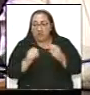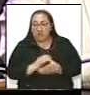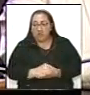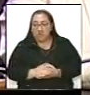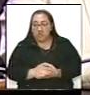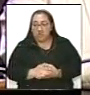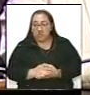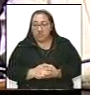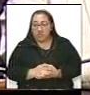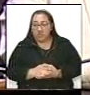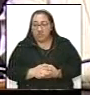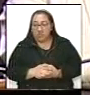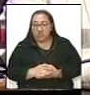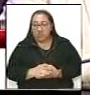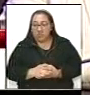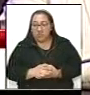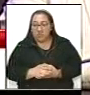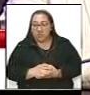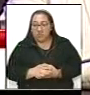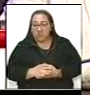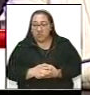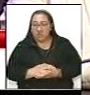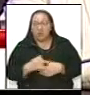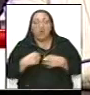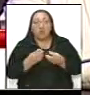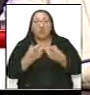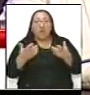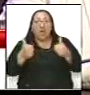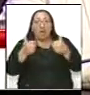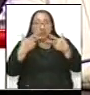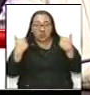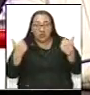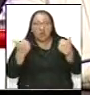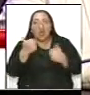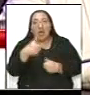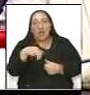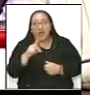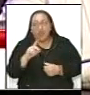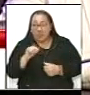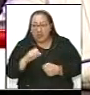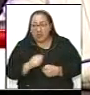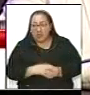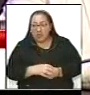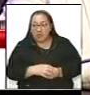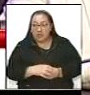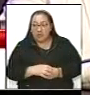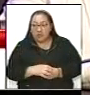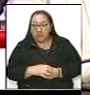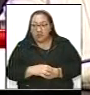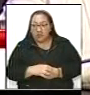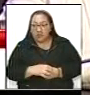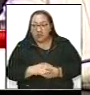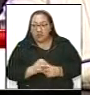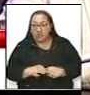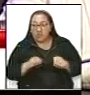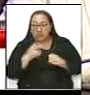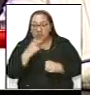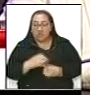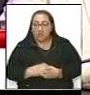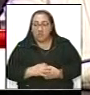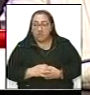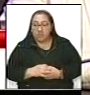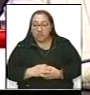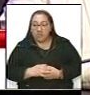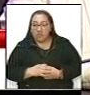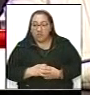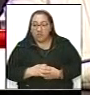teniendo riqueza amazónica, teniendo riqueza andina. Y es interesante ver que al